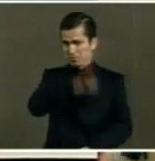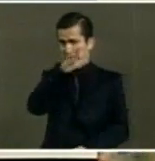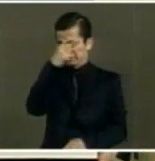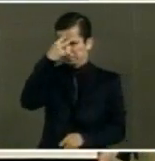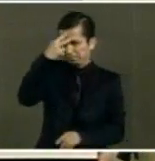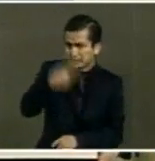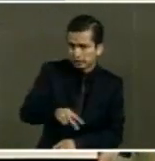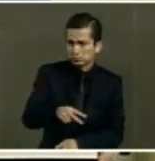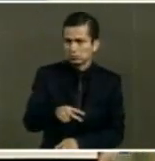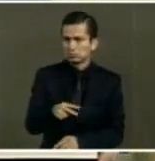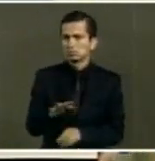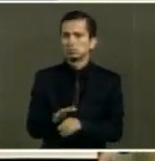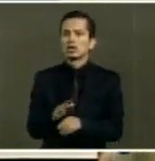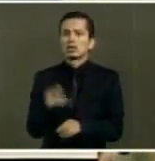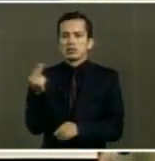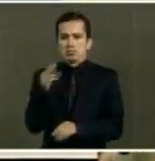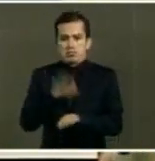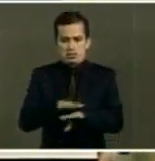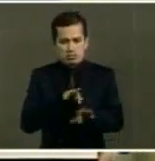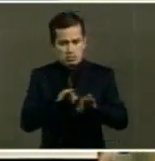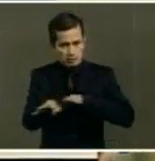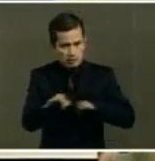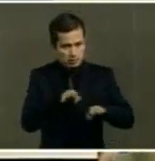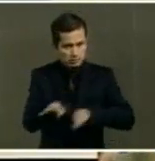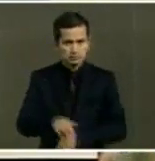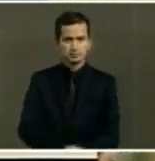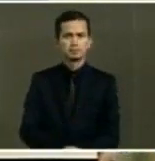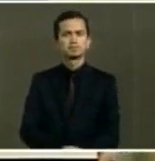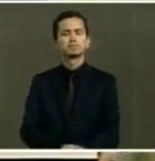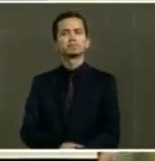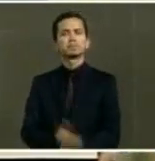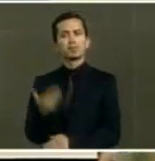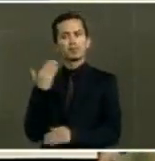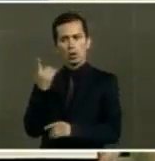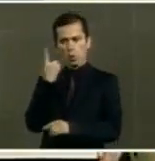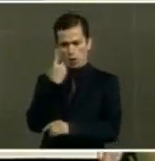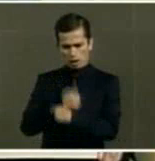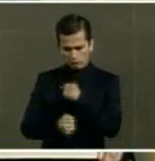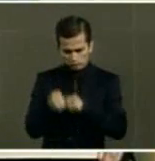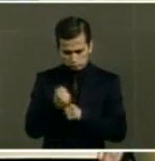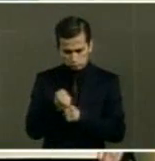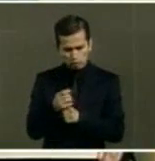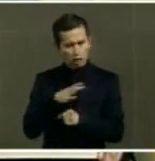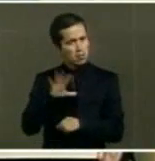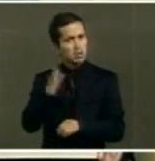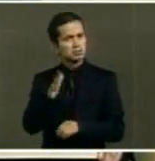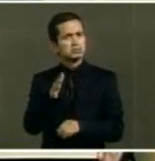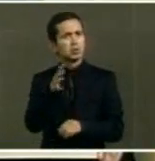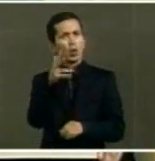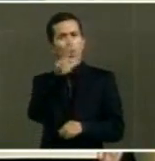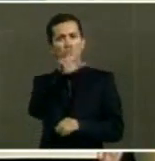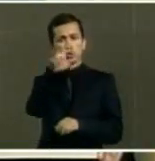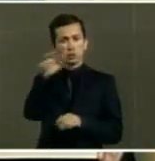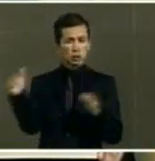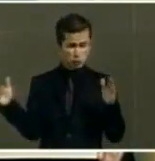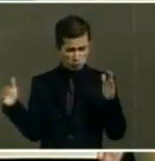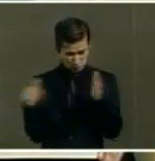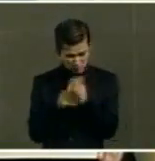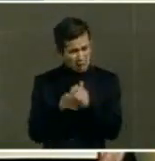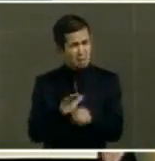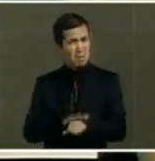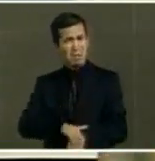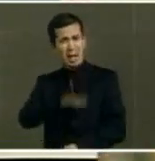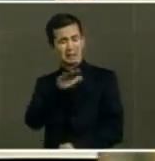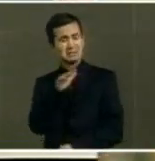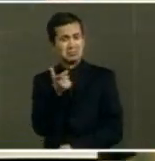crecimiento y de la generación de empleos. El año pasado se generaron más de 800,000 empleos formales netos,